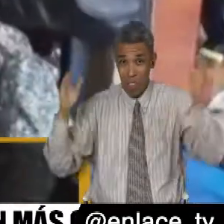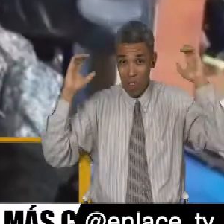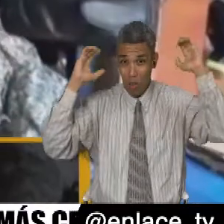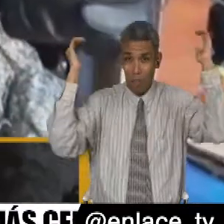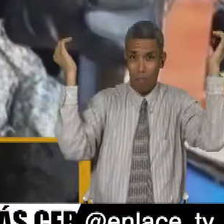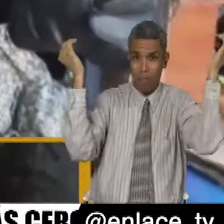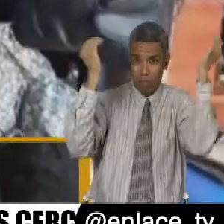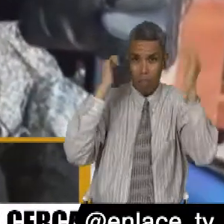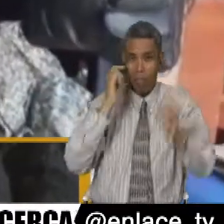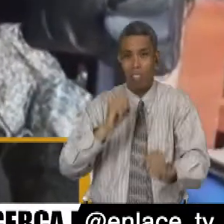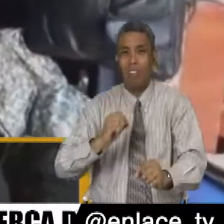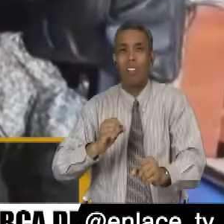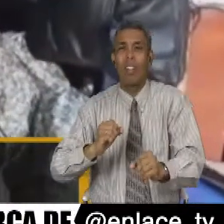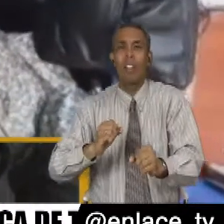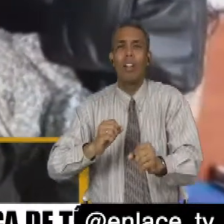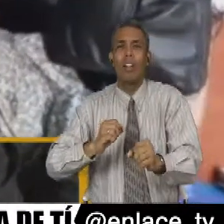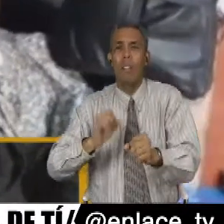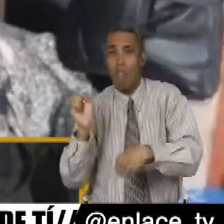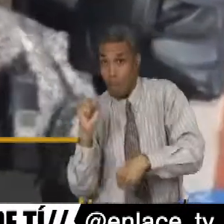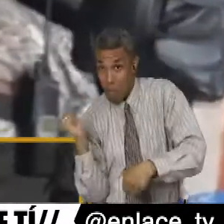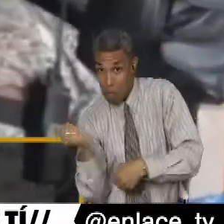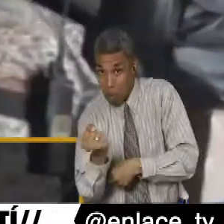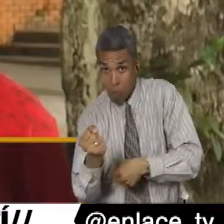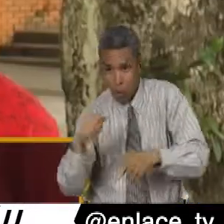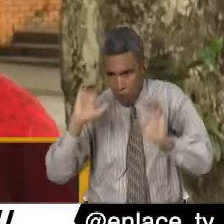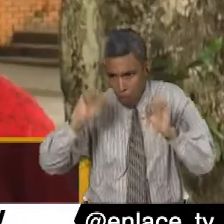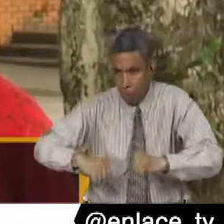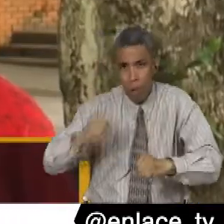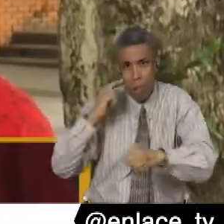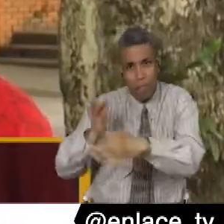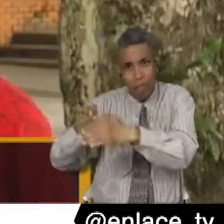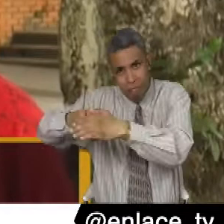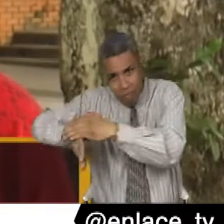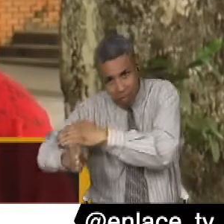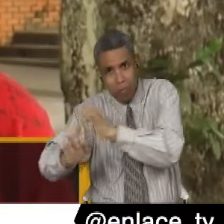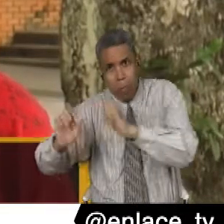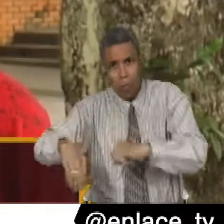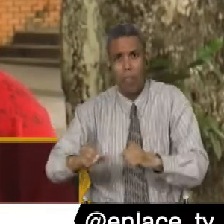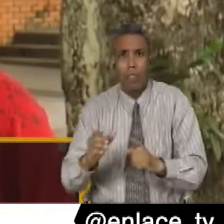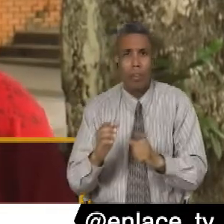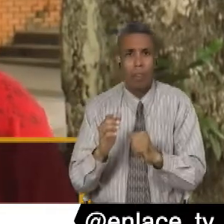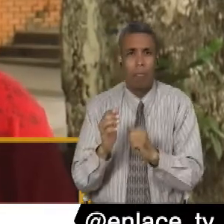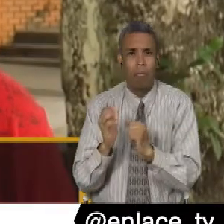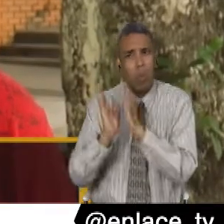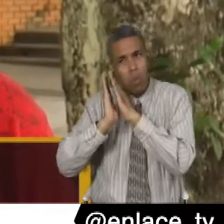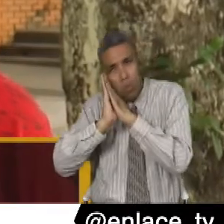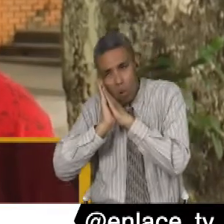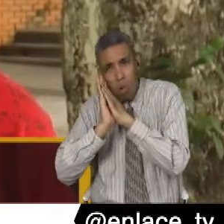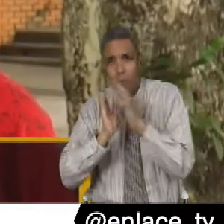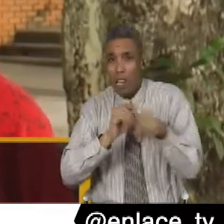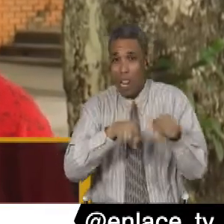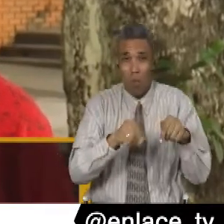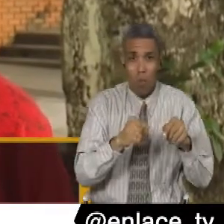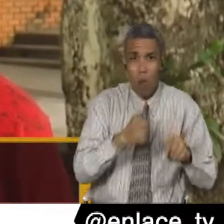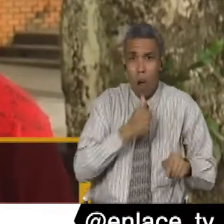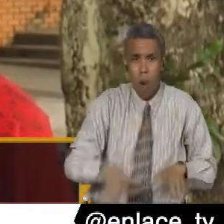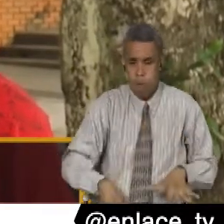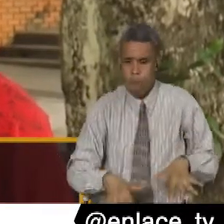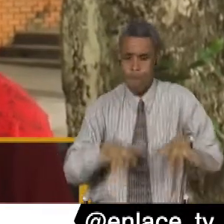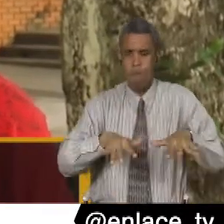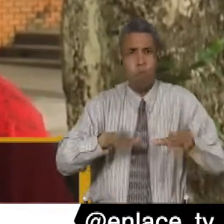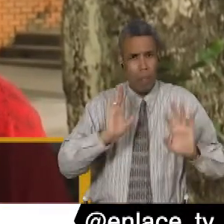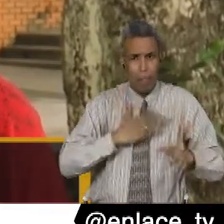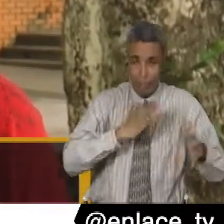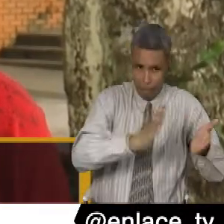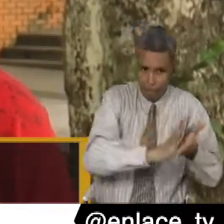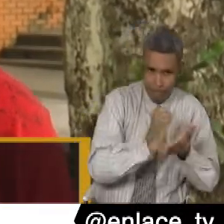evacuadas a raíz de las inundaciones el estadio de sóftbol por ahora tenemos ahí una capacidad estamos dentro de nuestro plan